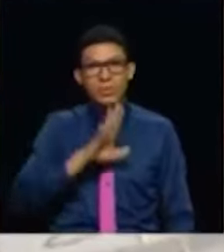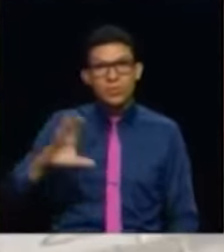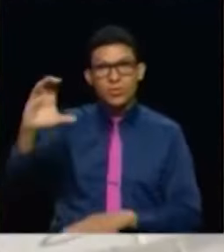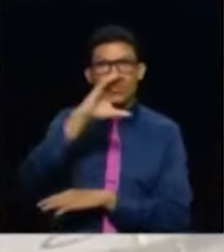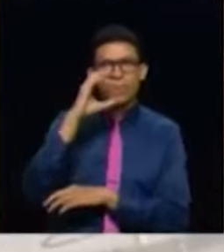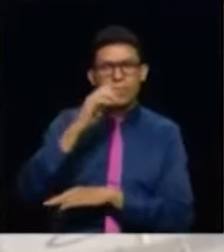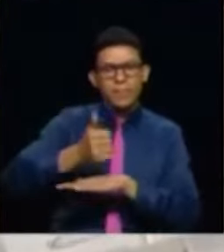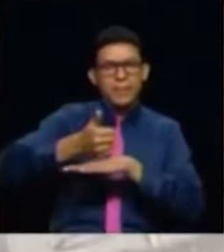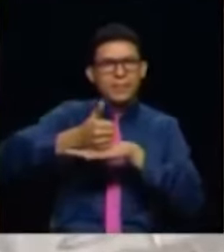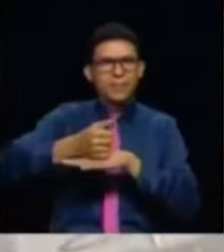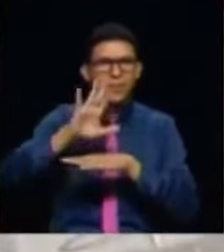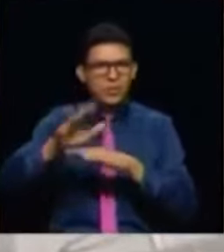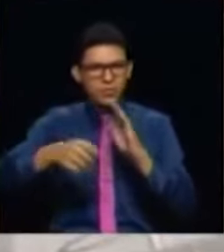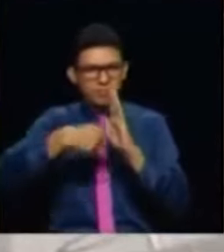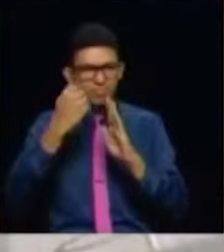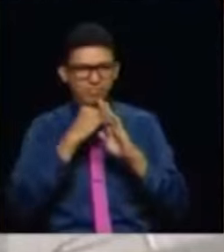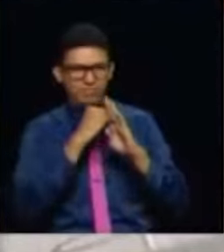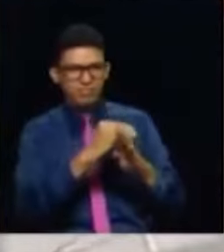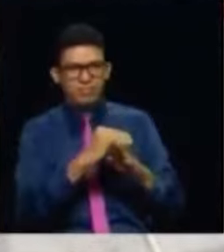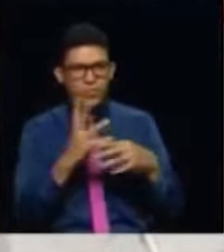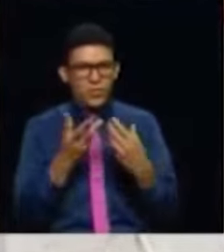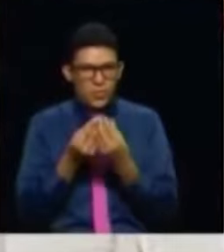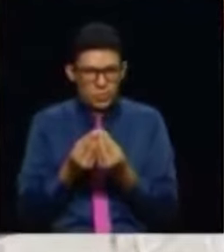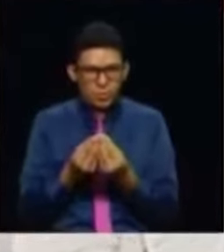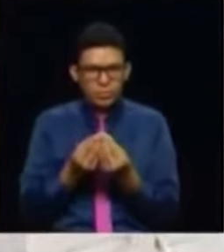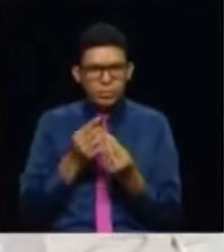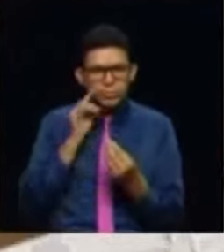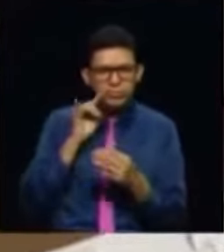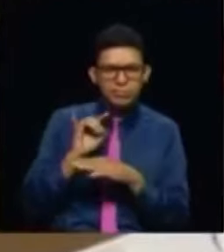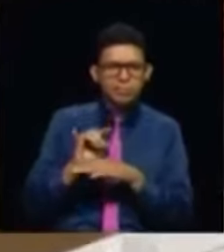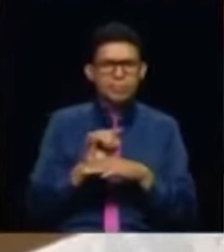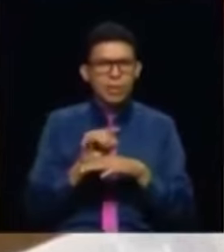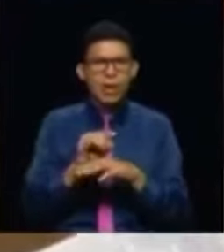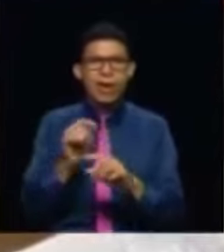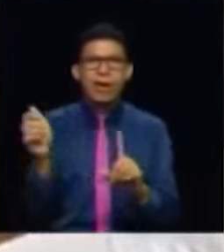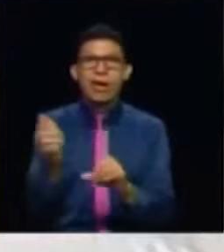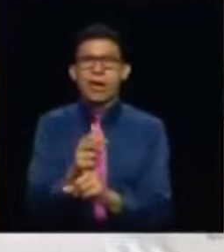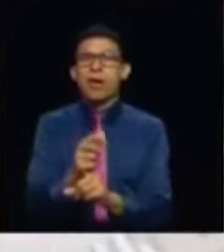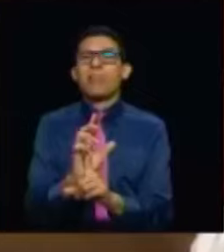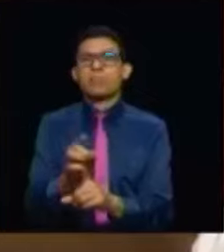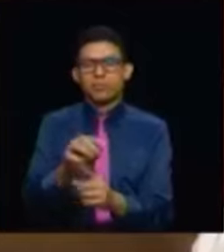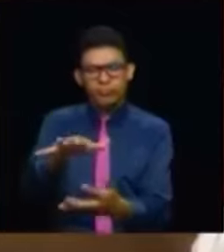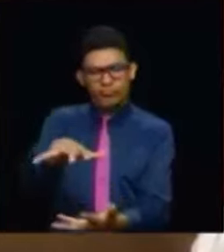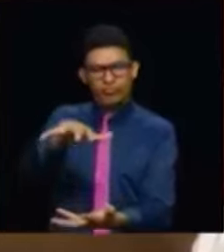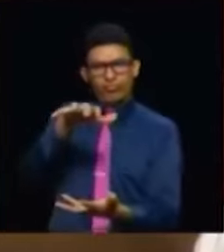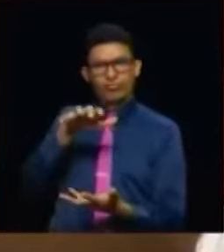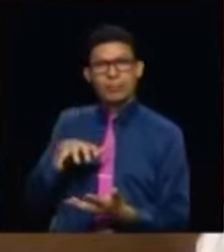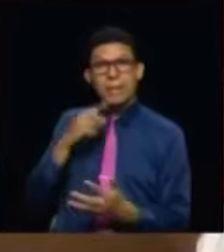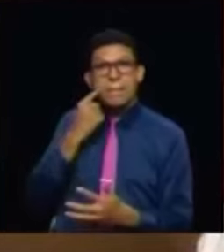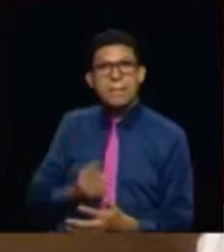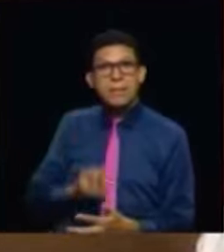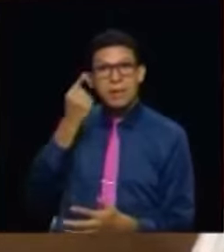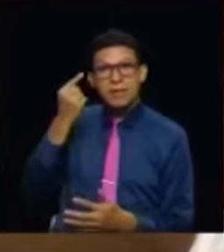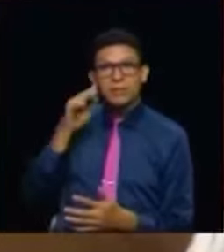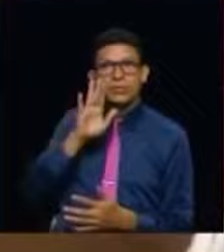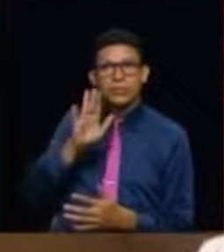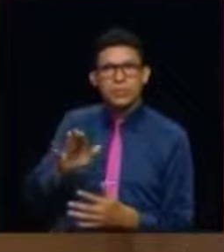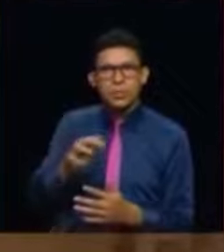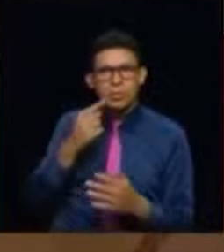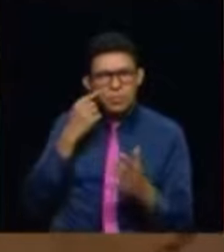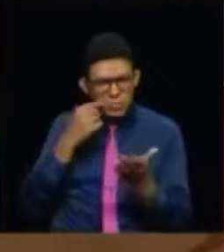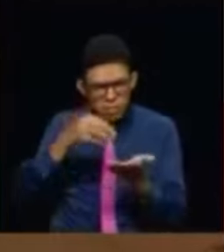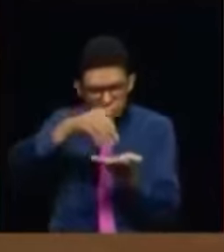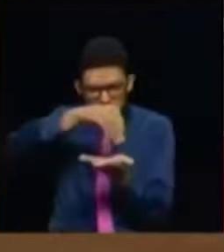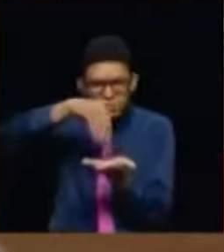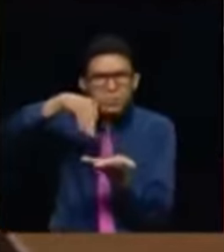de Antinarcóticos y la Compañía Antinarcóticos de Control Portuario de Buenaventura, logró la incautación histórica. Durante una inspección detallada de